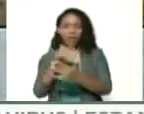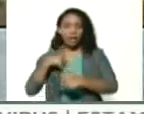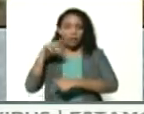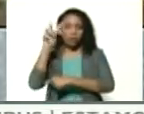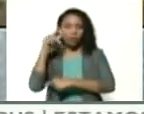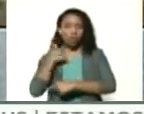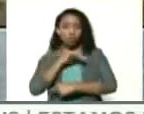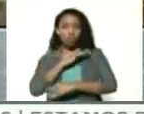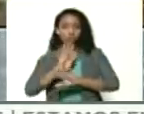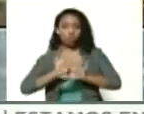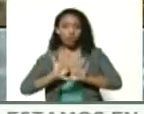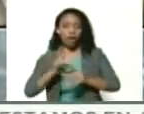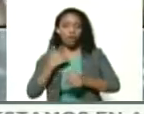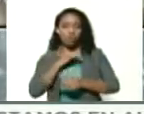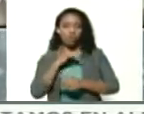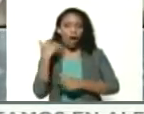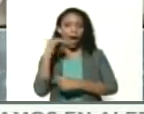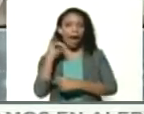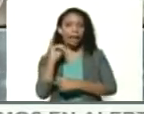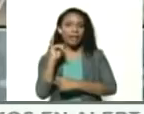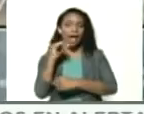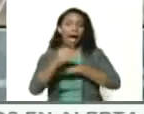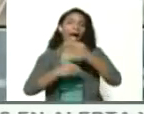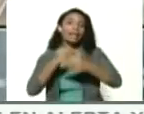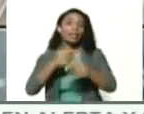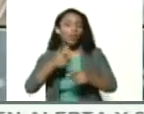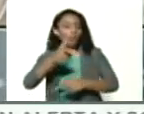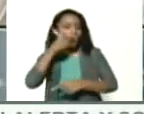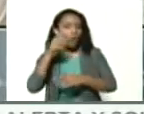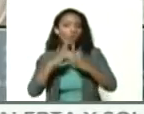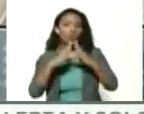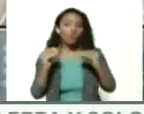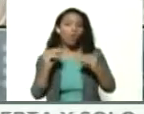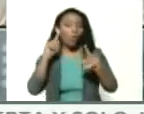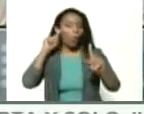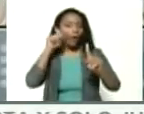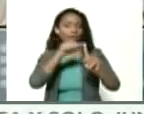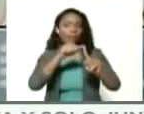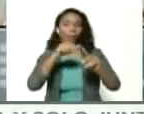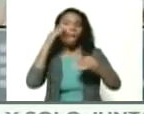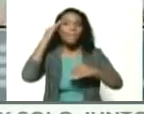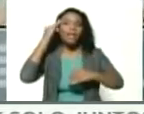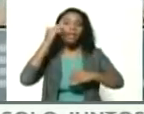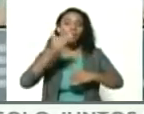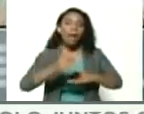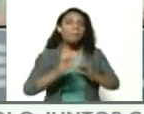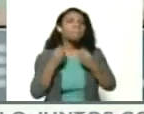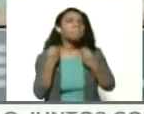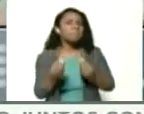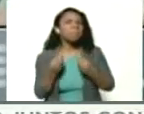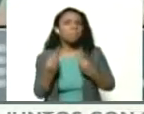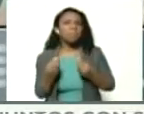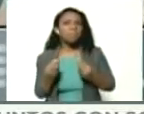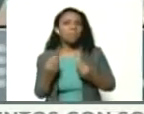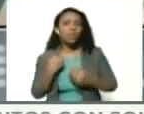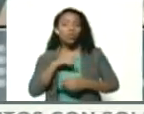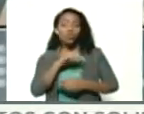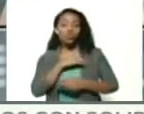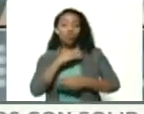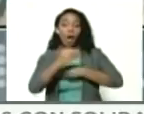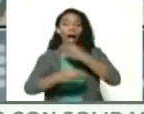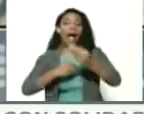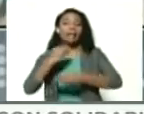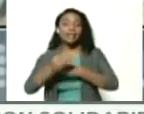nosotros estamos, bueno, haciendo seguimiento de todos los objetivos militares para nosotros